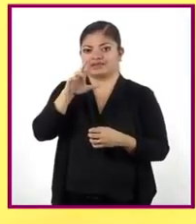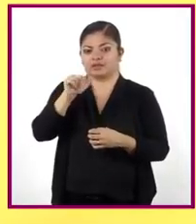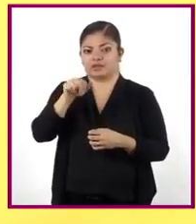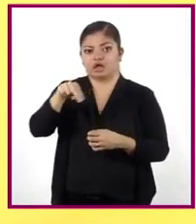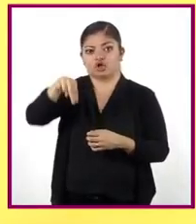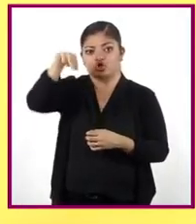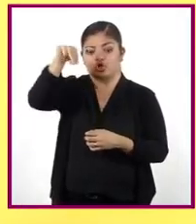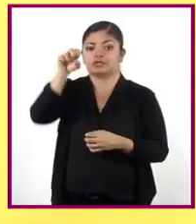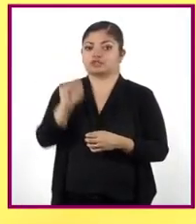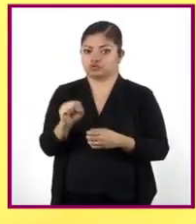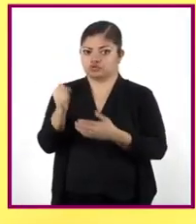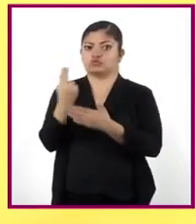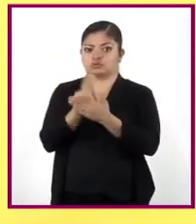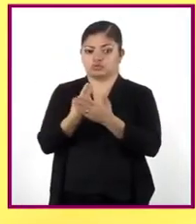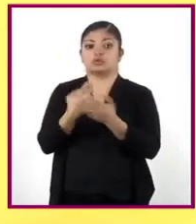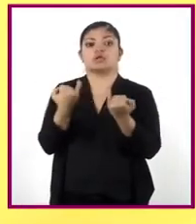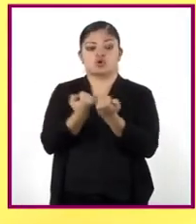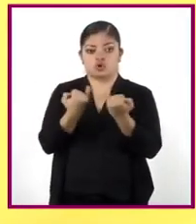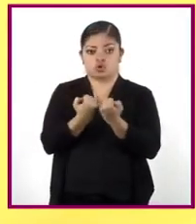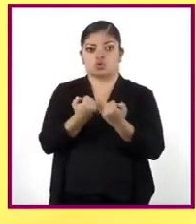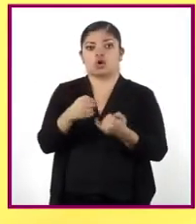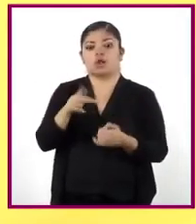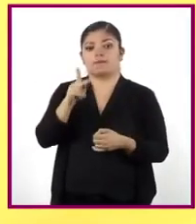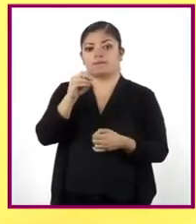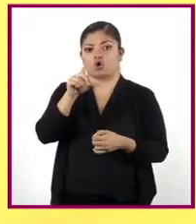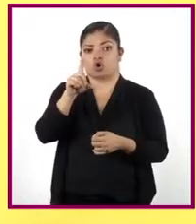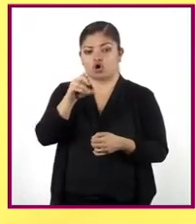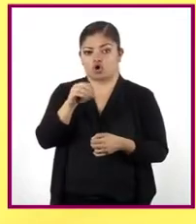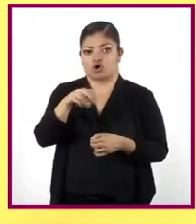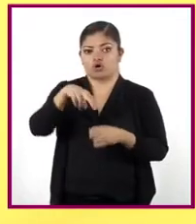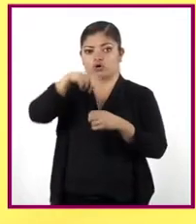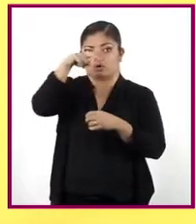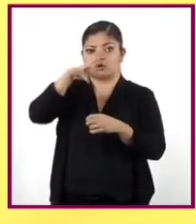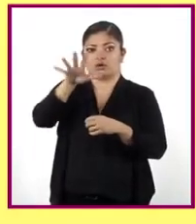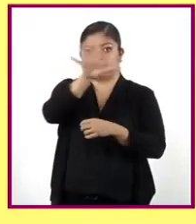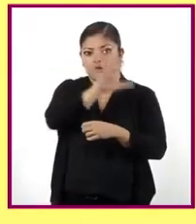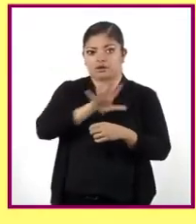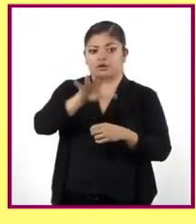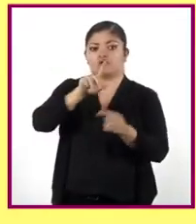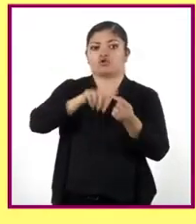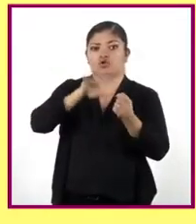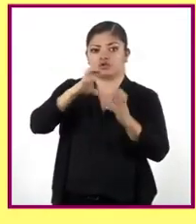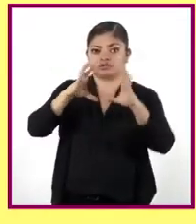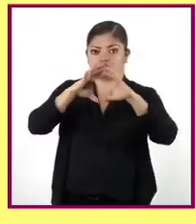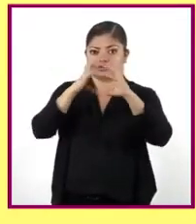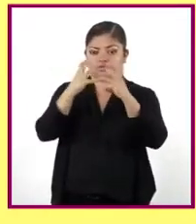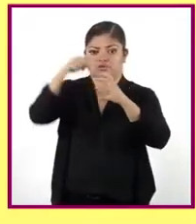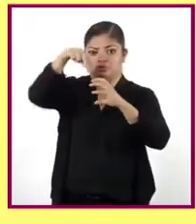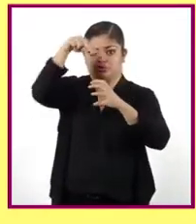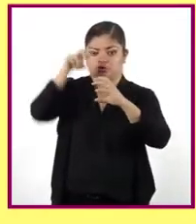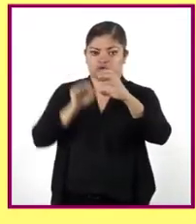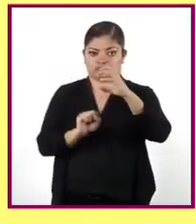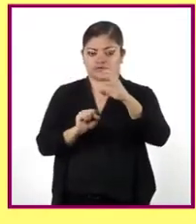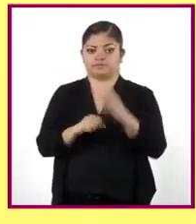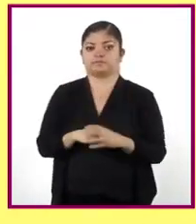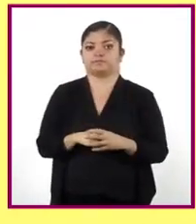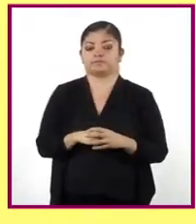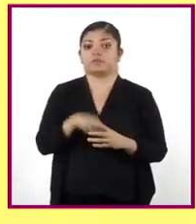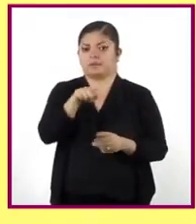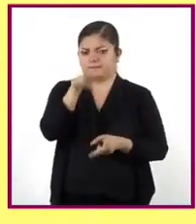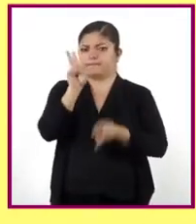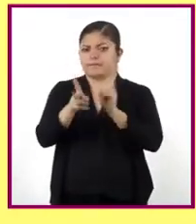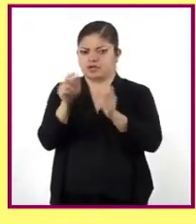sur magnéticos, así como los polos norte y sur geográficos. Comenten con su familia lo que hicieron